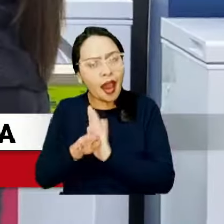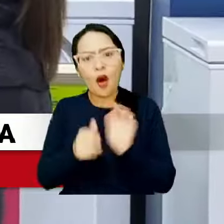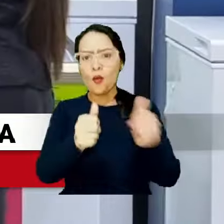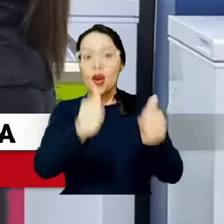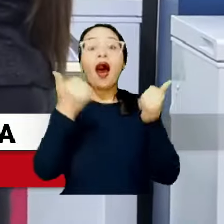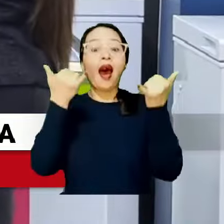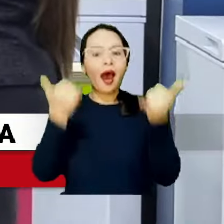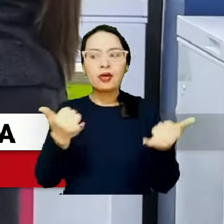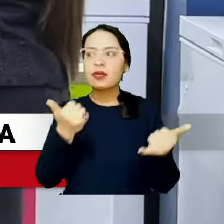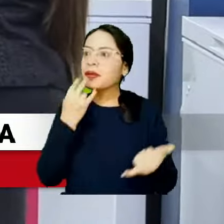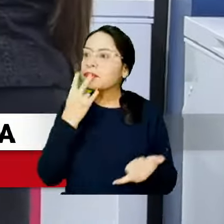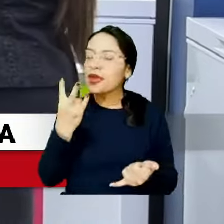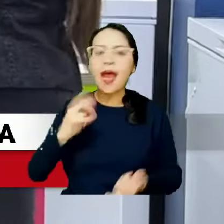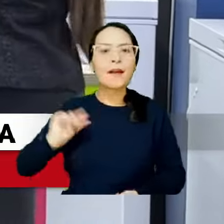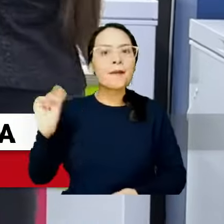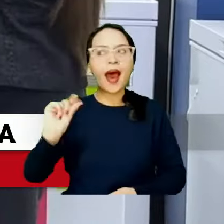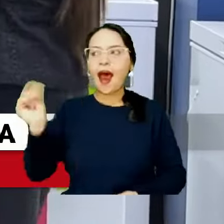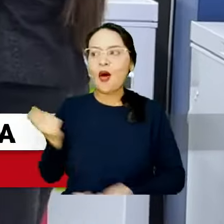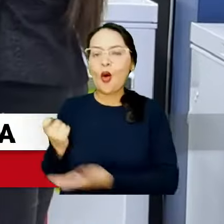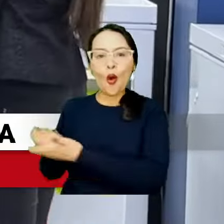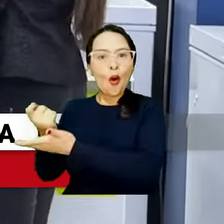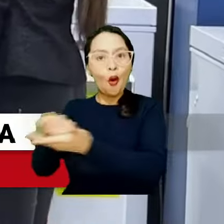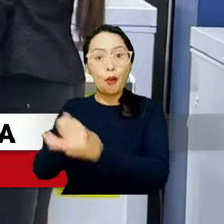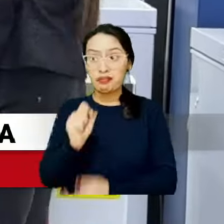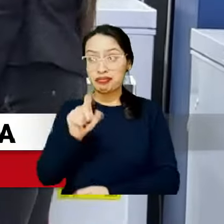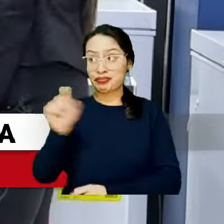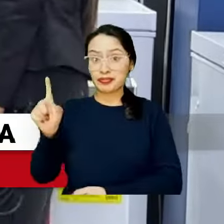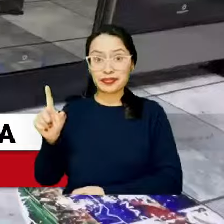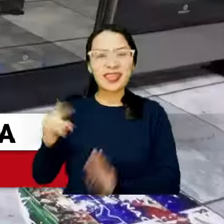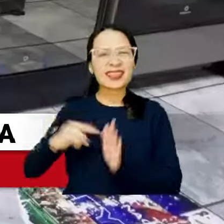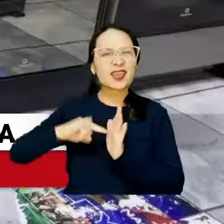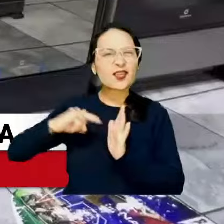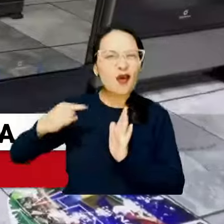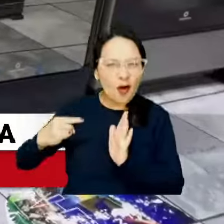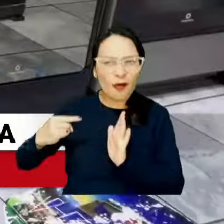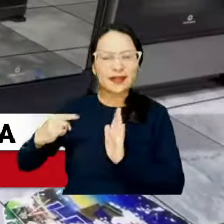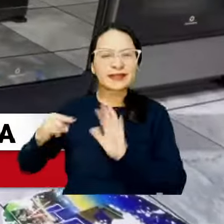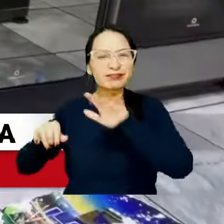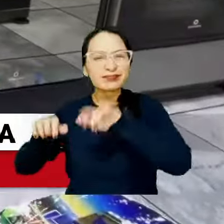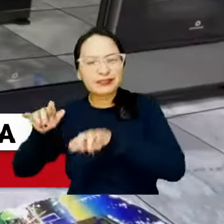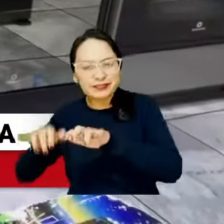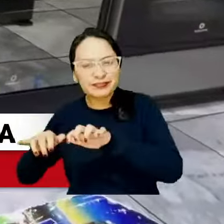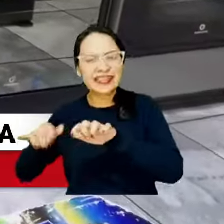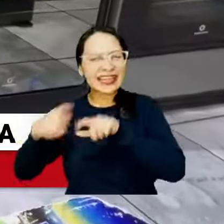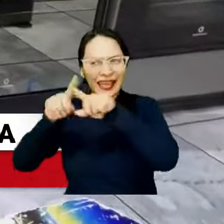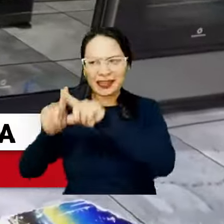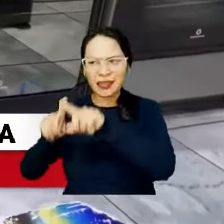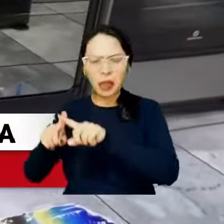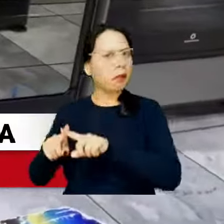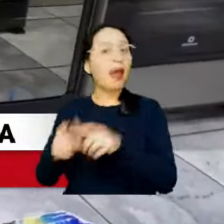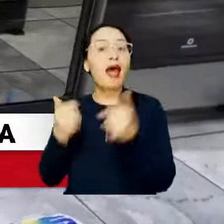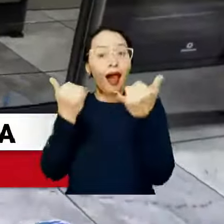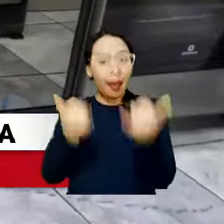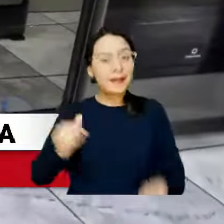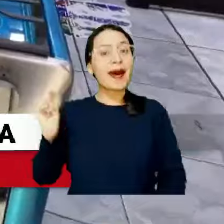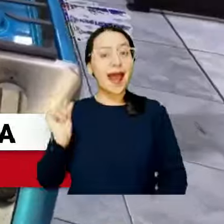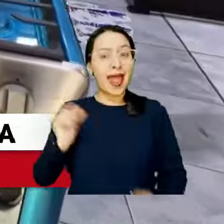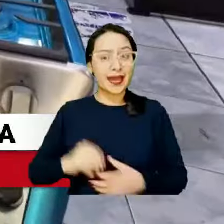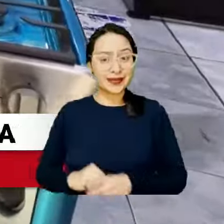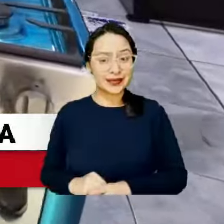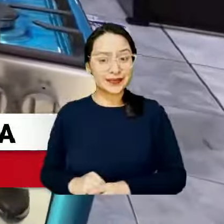precio. Cambios que para Delgado no son alarmantes, como muchos creen. Luego de una semana de altas